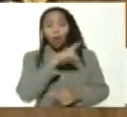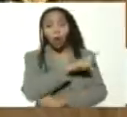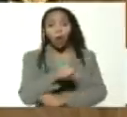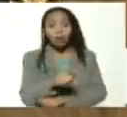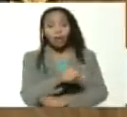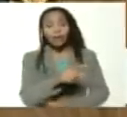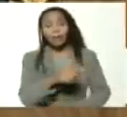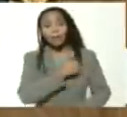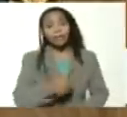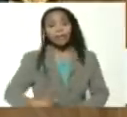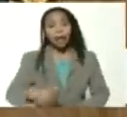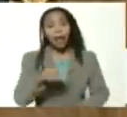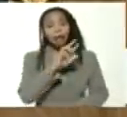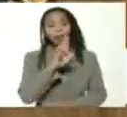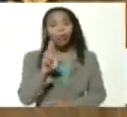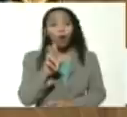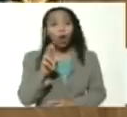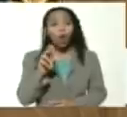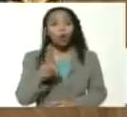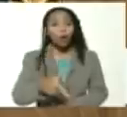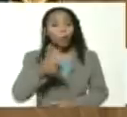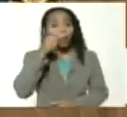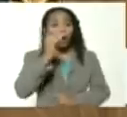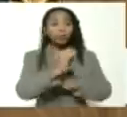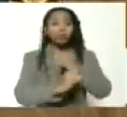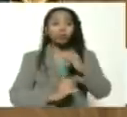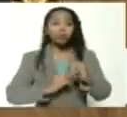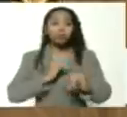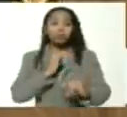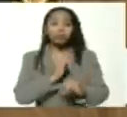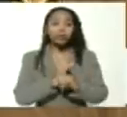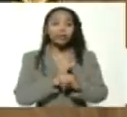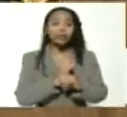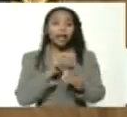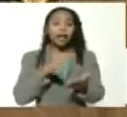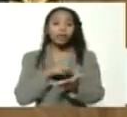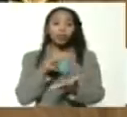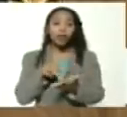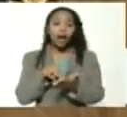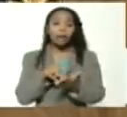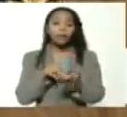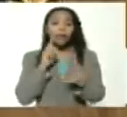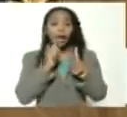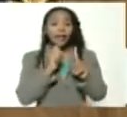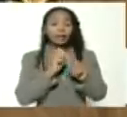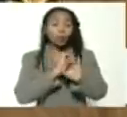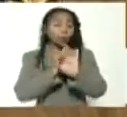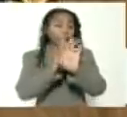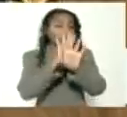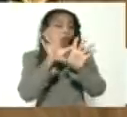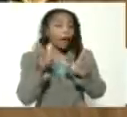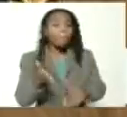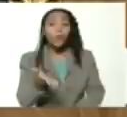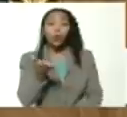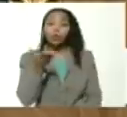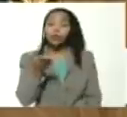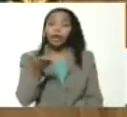de la República, a una superintendencia nacional. Un hecho revelador, importante.